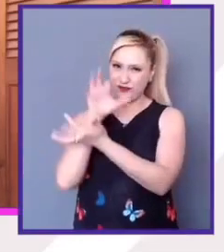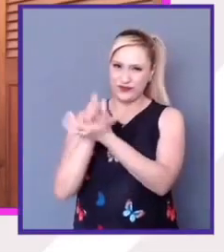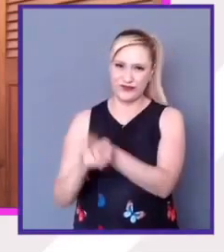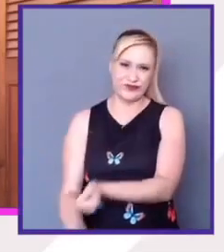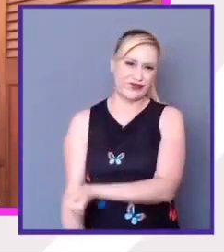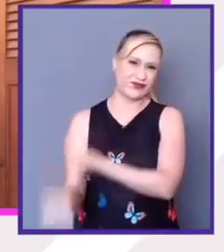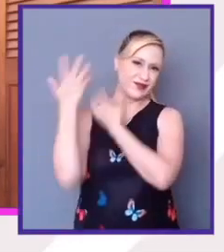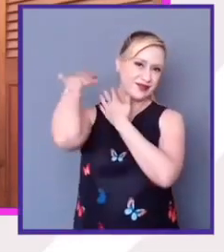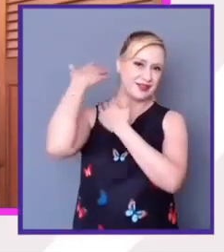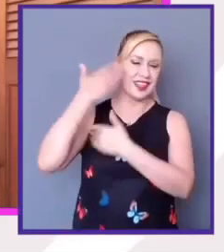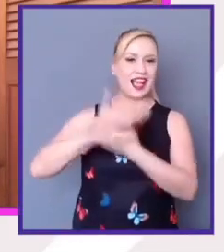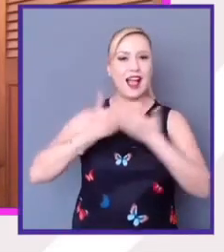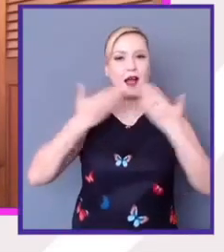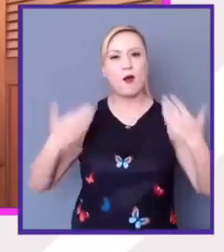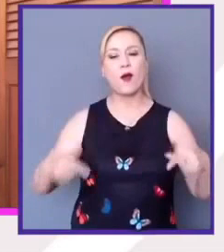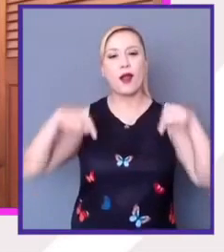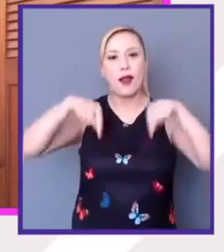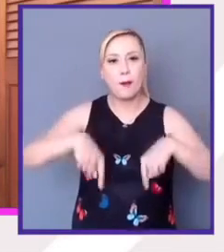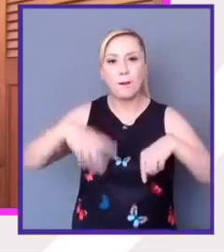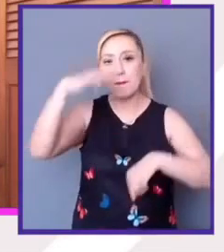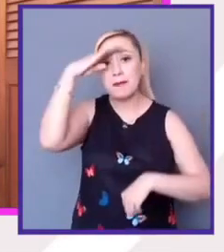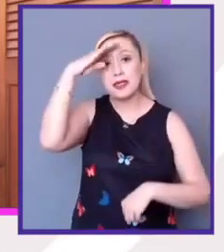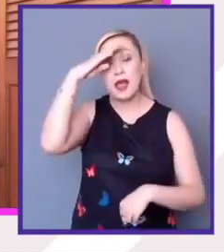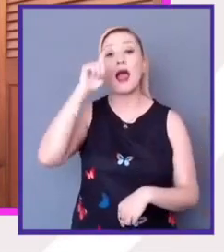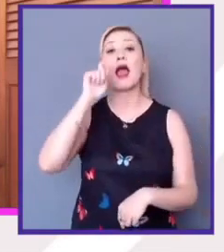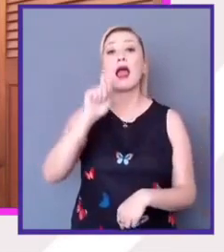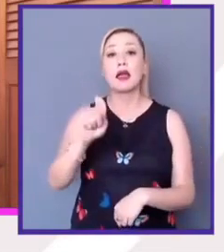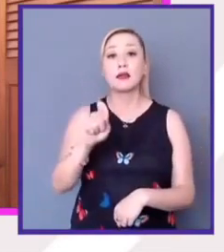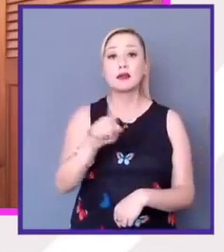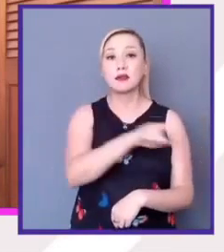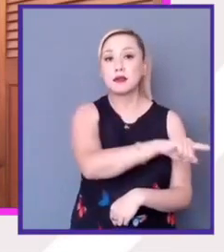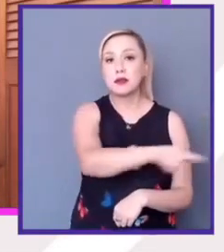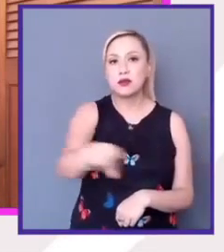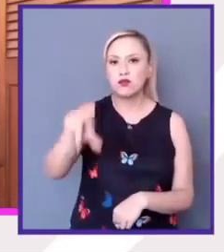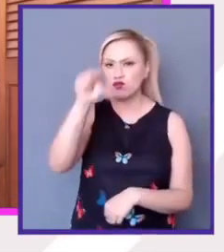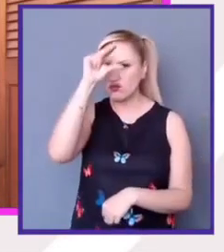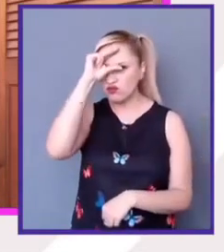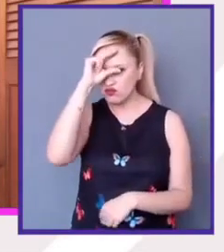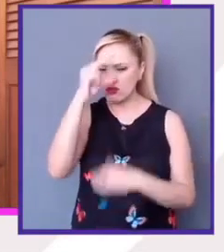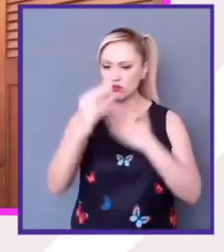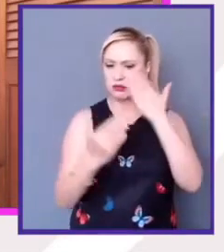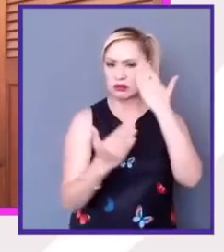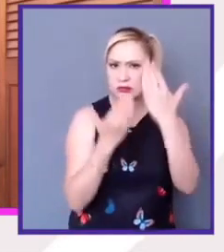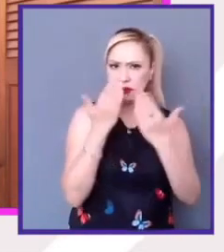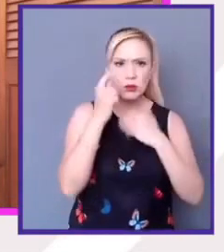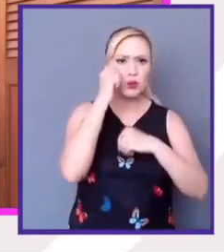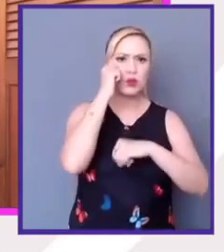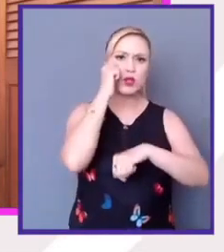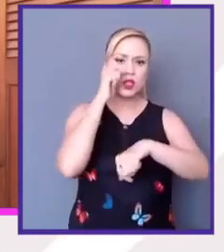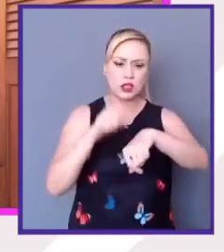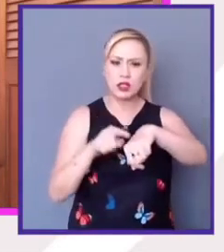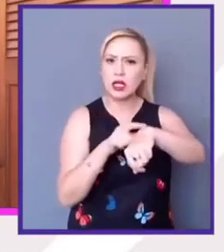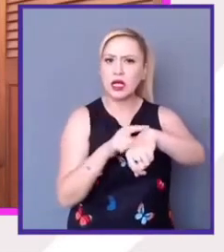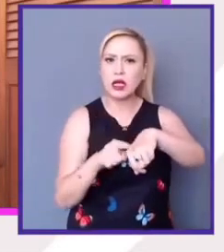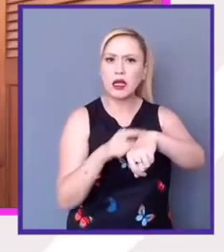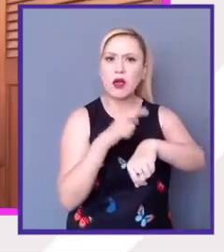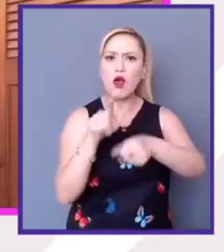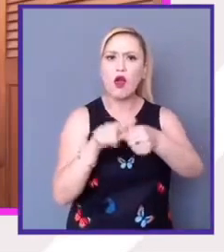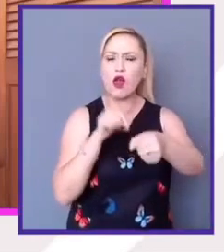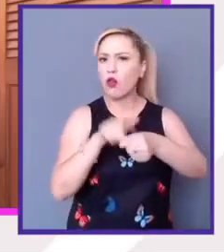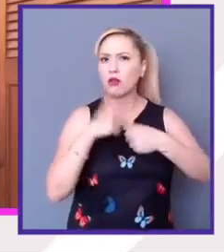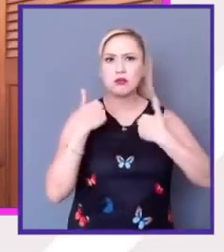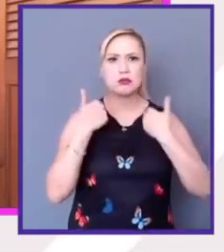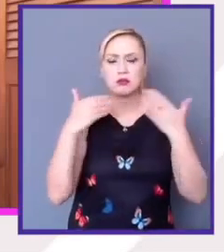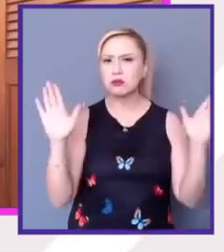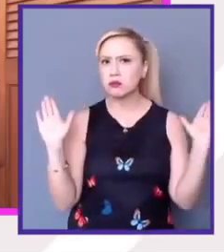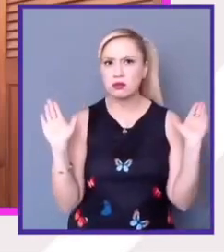hablar de racismo para reconocer, ¿no? Que todas estas ideas son construcciones sociales, estereotipadas, de cómo deben de verse